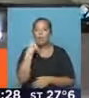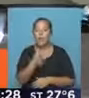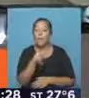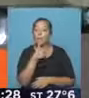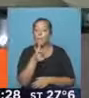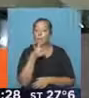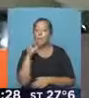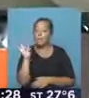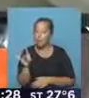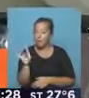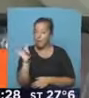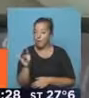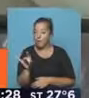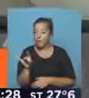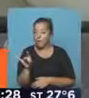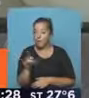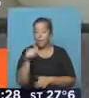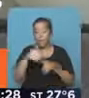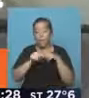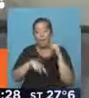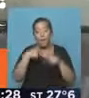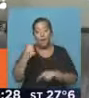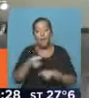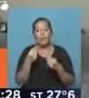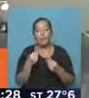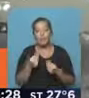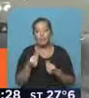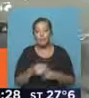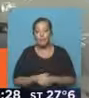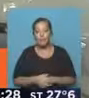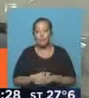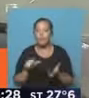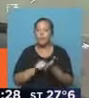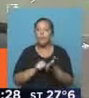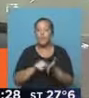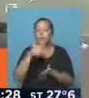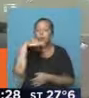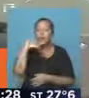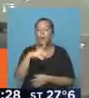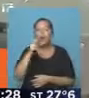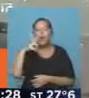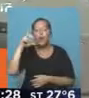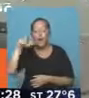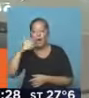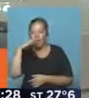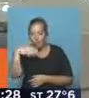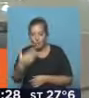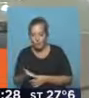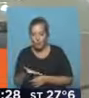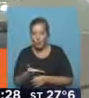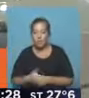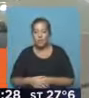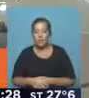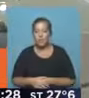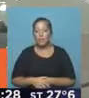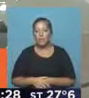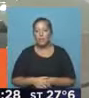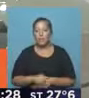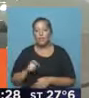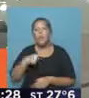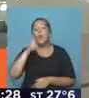difícil de las elecciones de mañana va a ser el país post correa no sólo el carisma sino lo que el